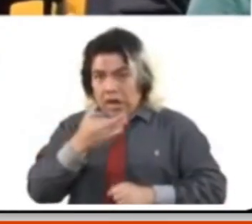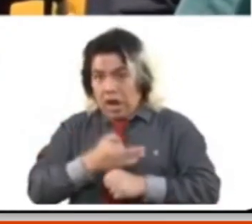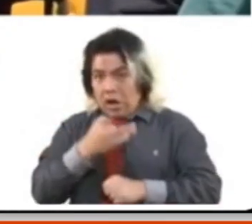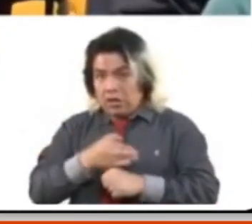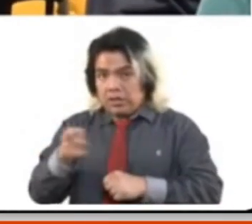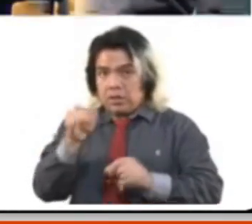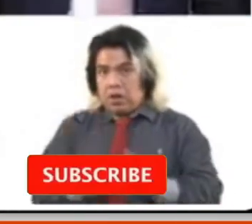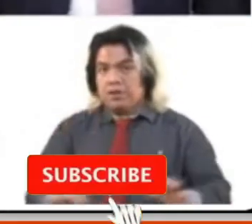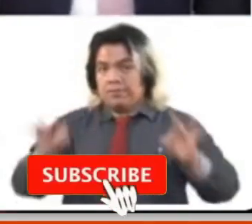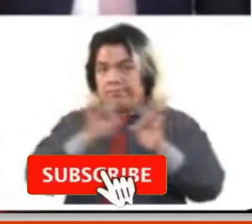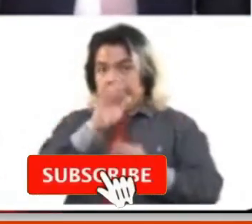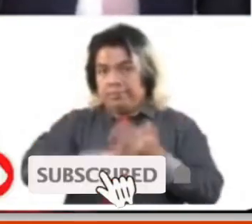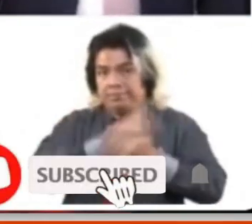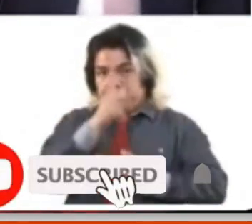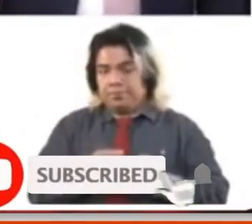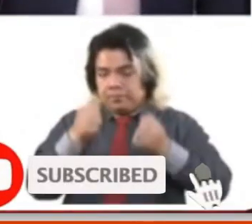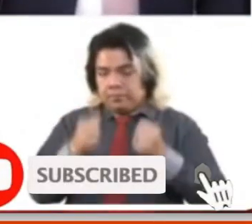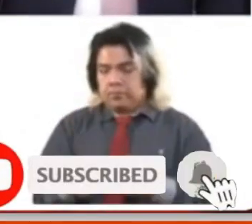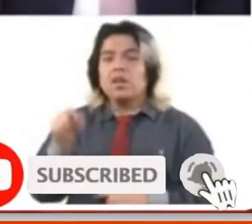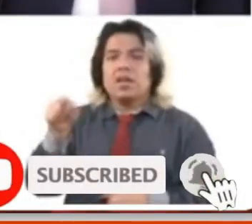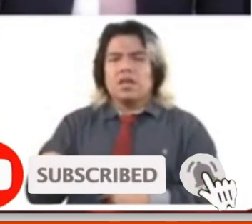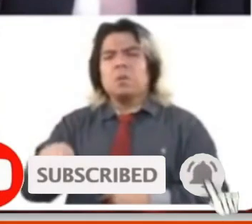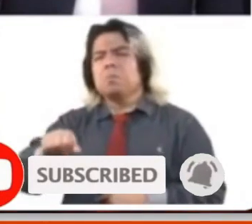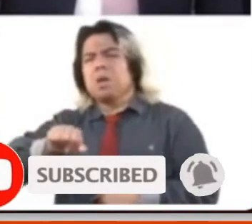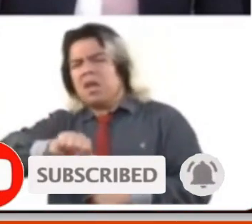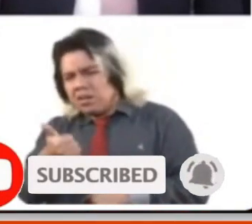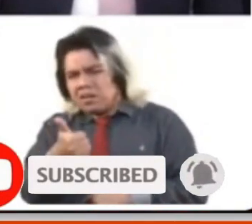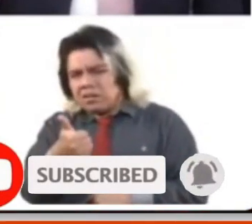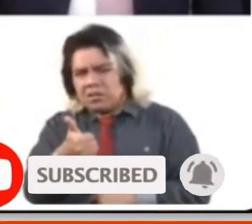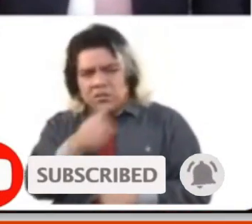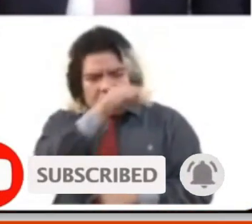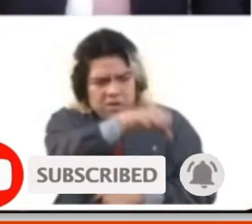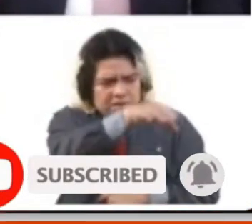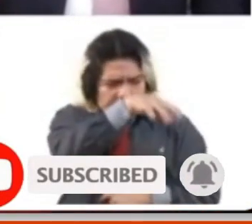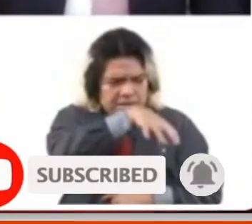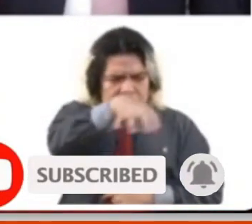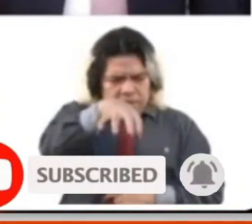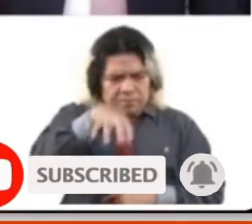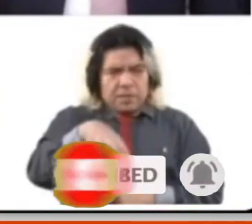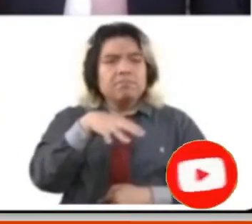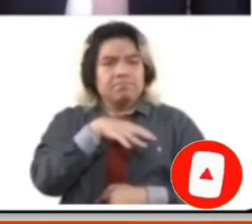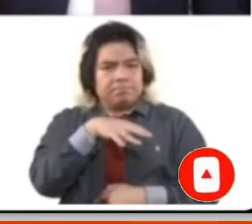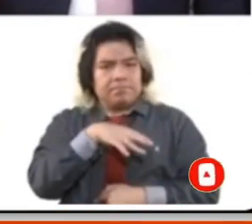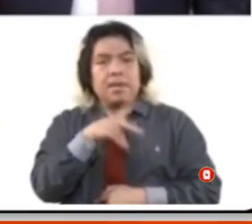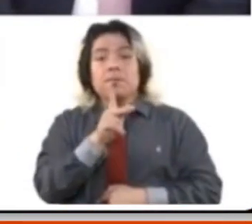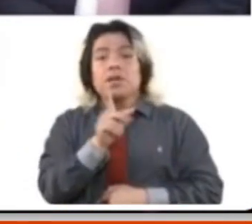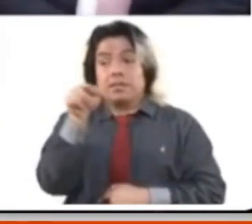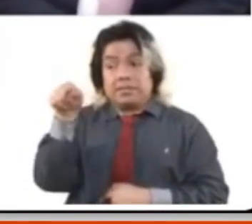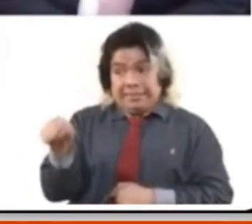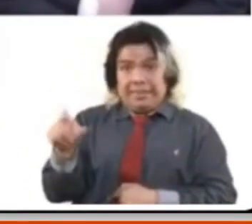estrategia de seguridad? Ya ha habido fortalecimiento en otros sectores, pero aquí en